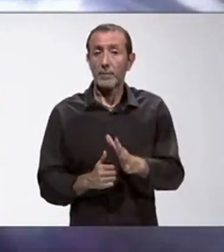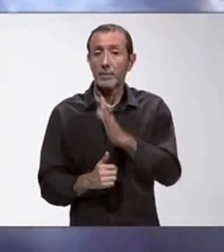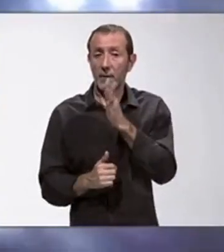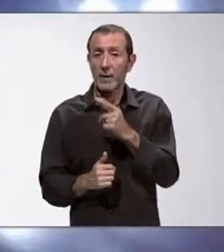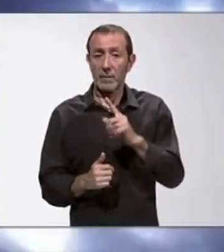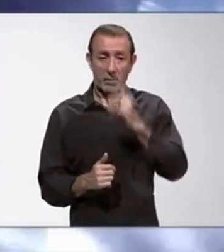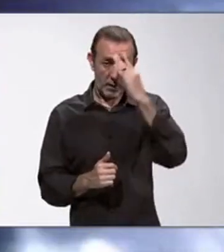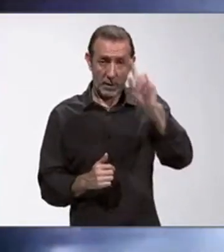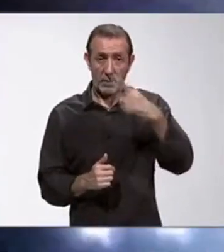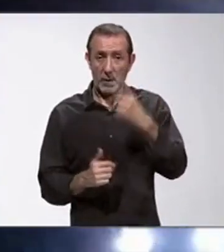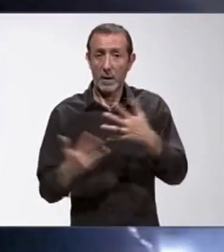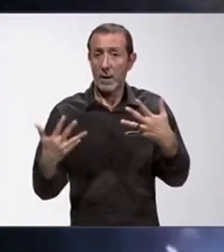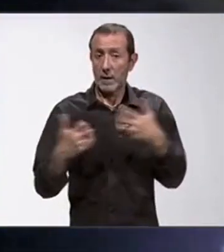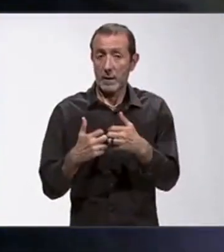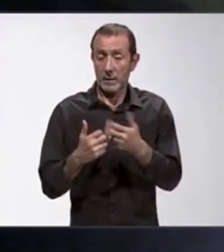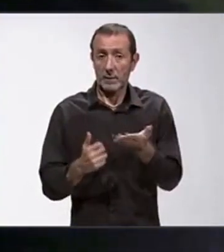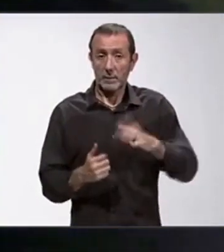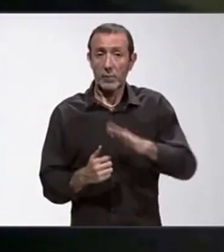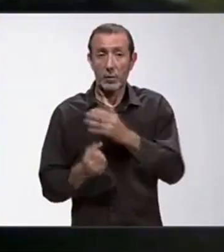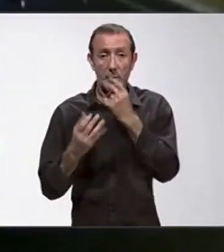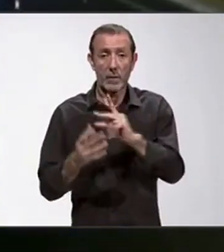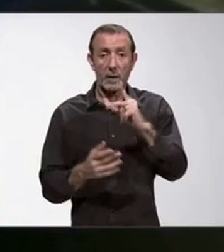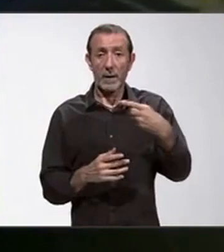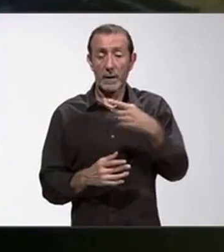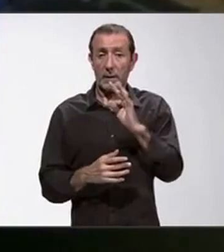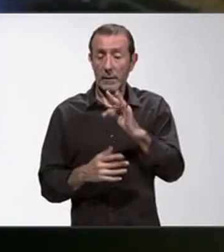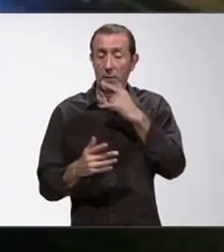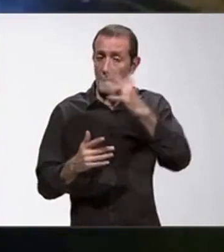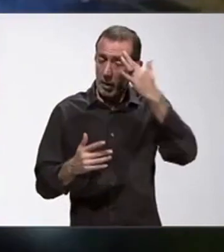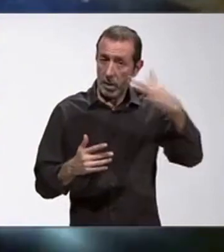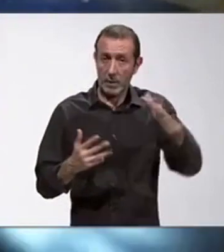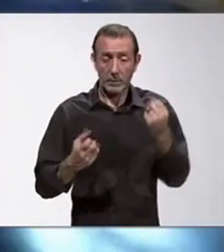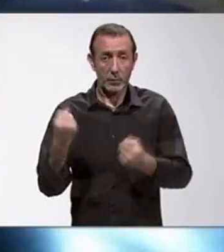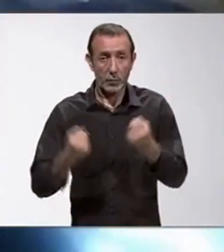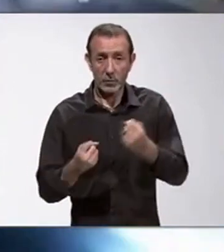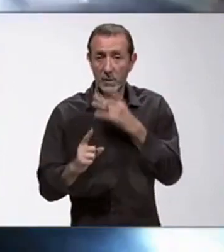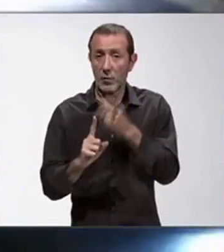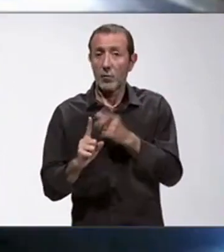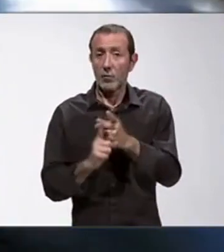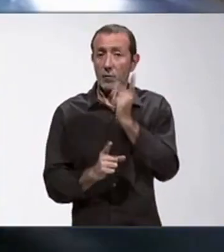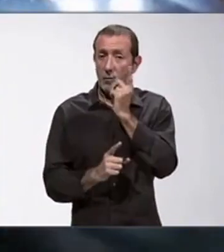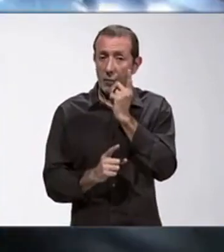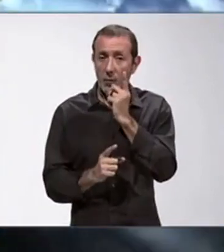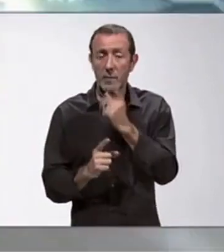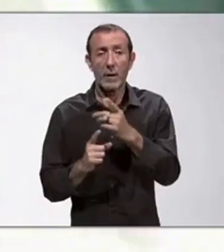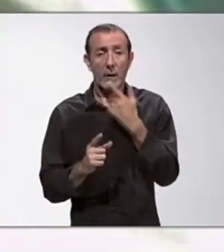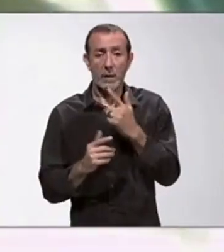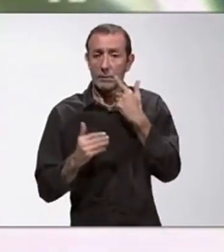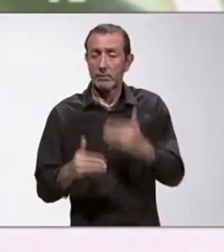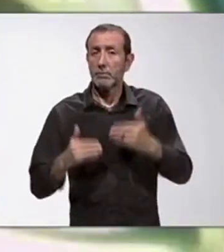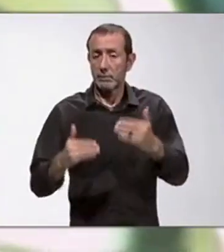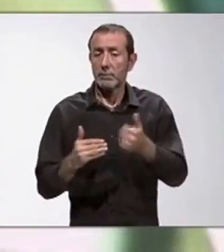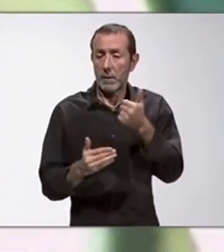principal de los accidentes mortales, afirman desde la DGT, es la distracción al volante, en el que el uso de los dispositivos móviles gana cada vez